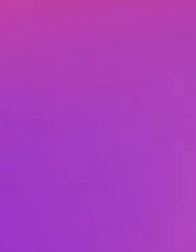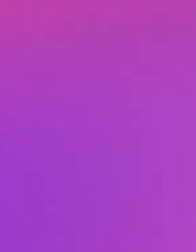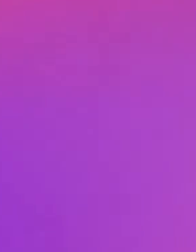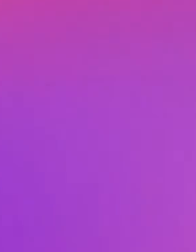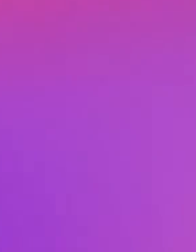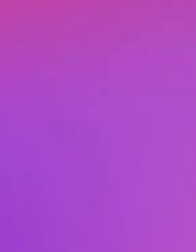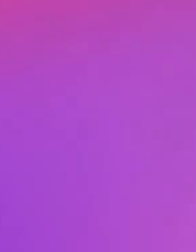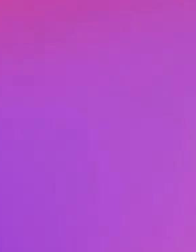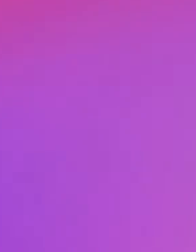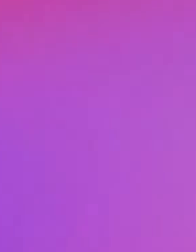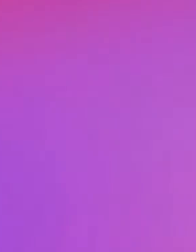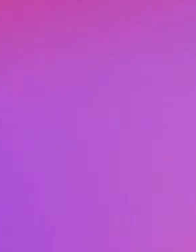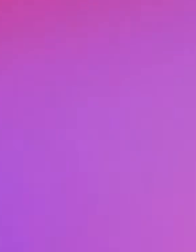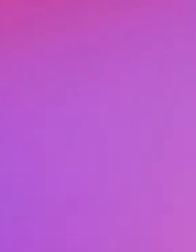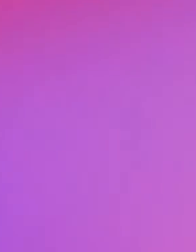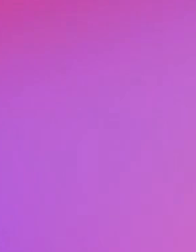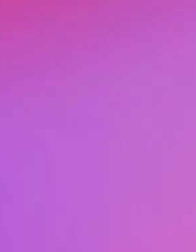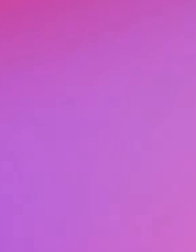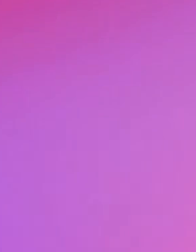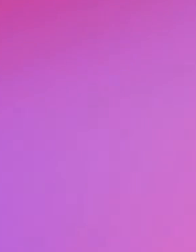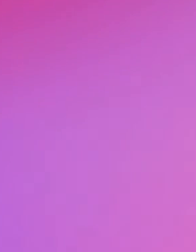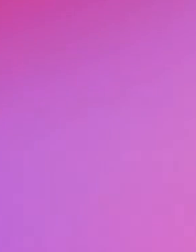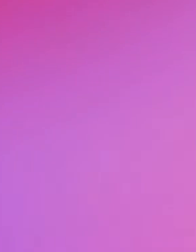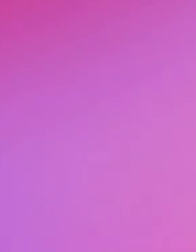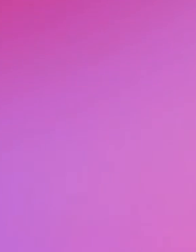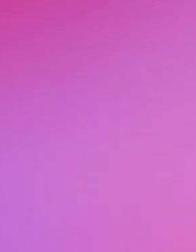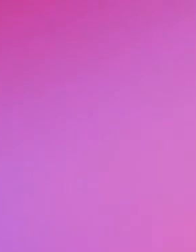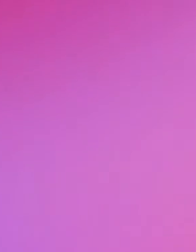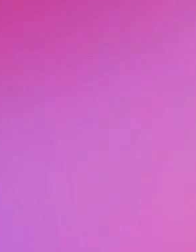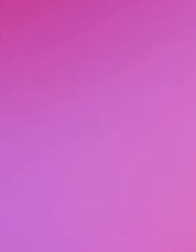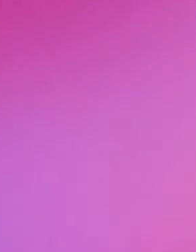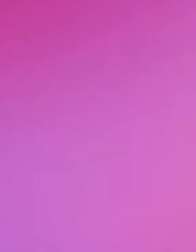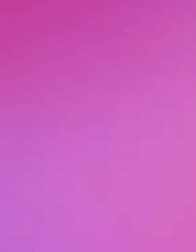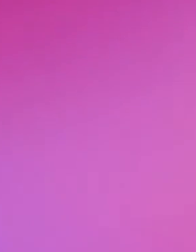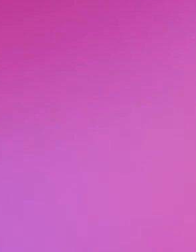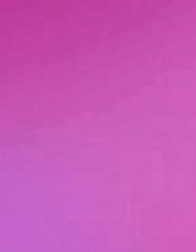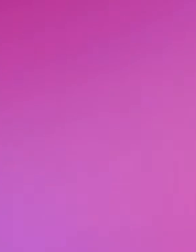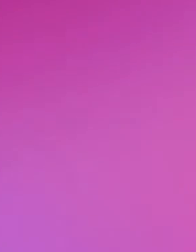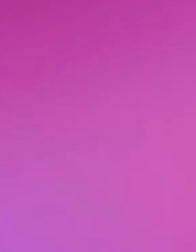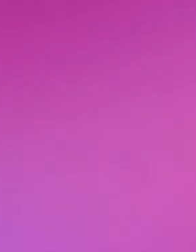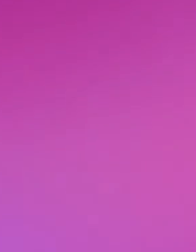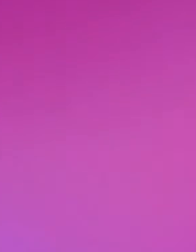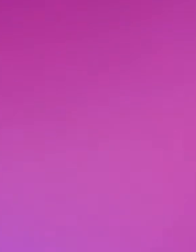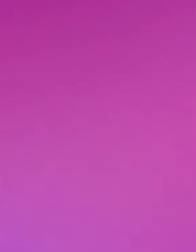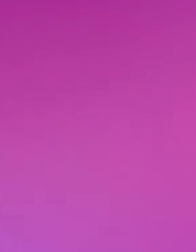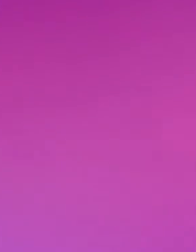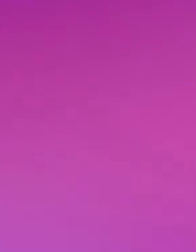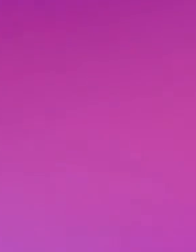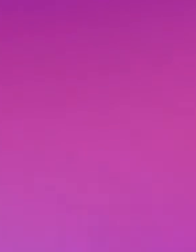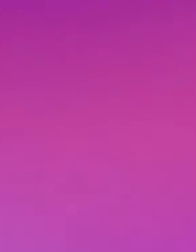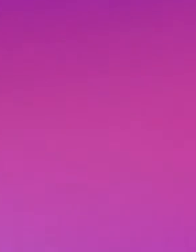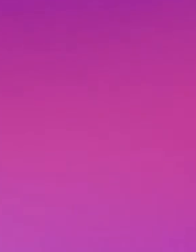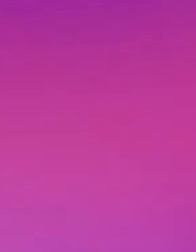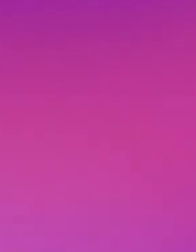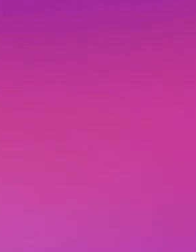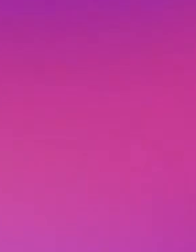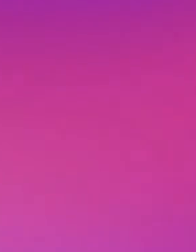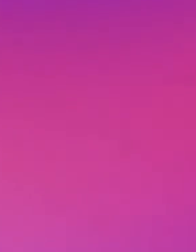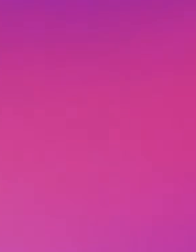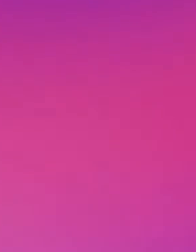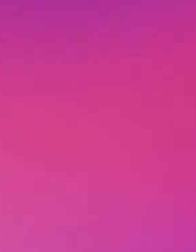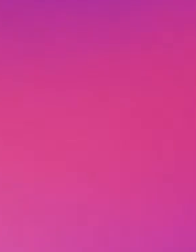5536-017123. Si requieres consultar los libros de texto en versión digital, recuerda que los puedes encontrar en la